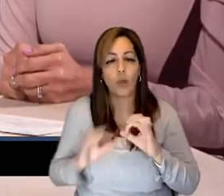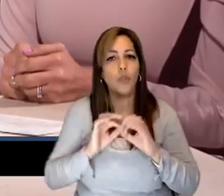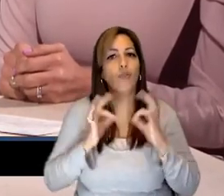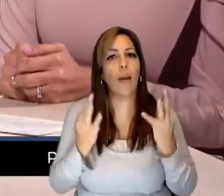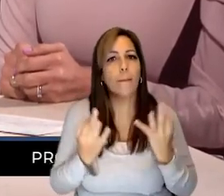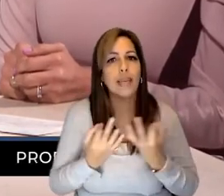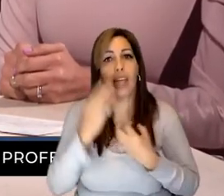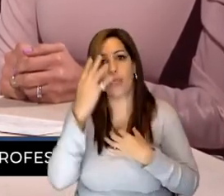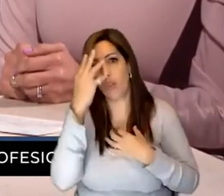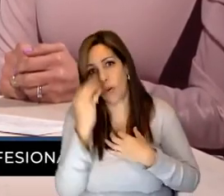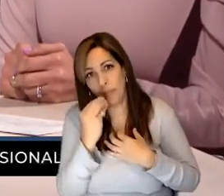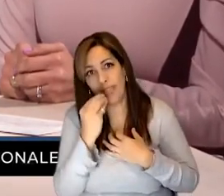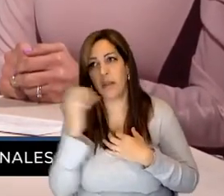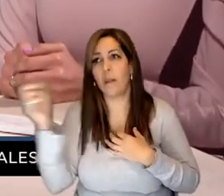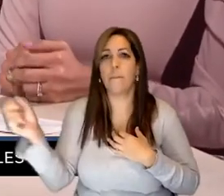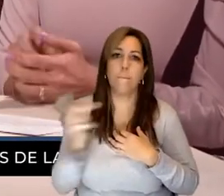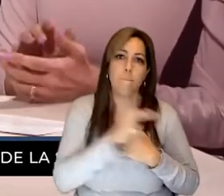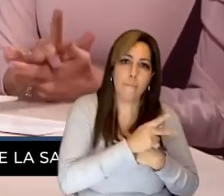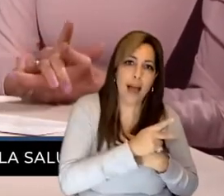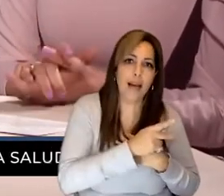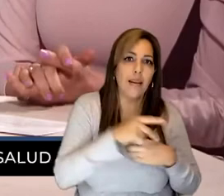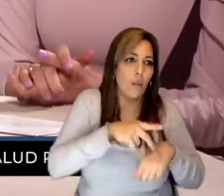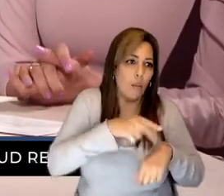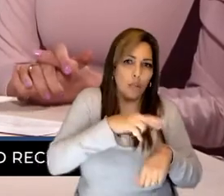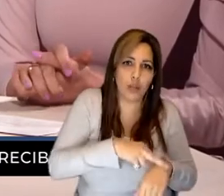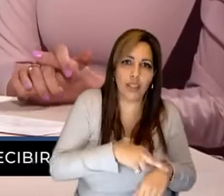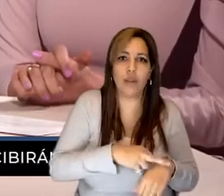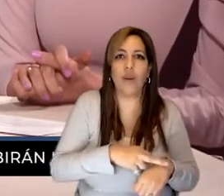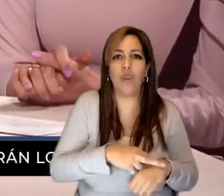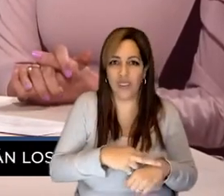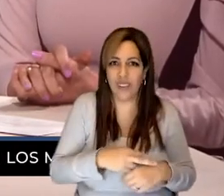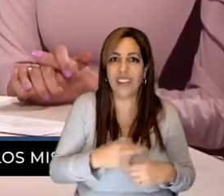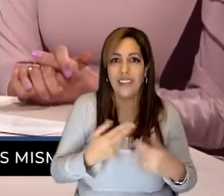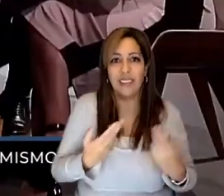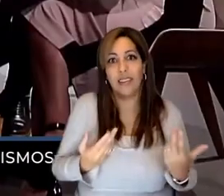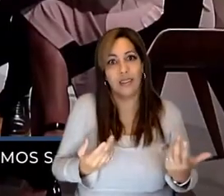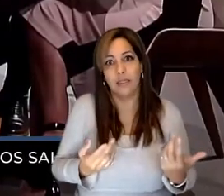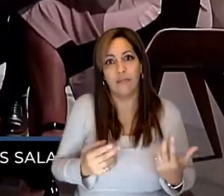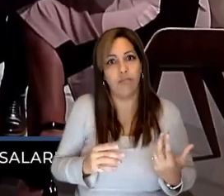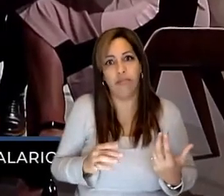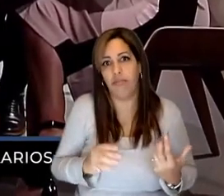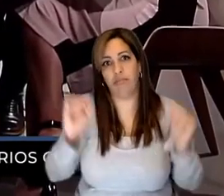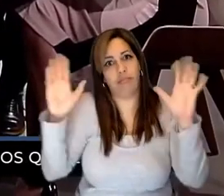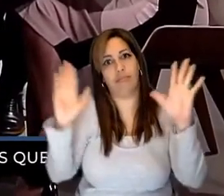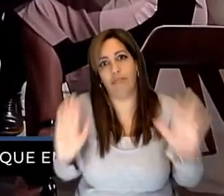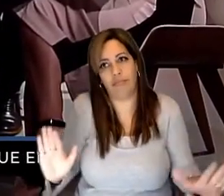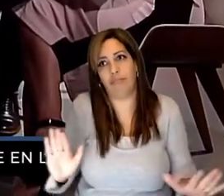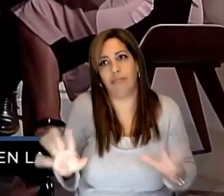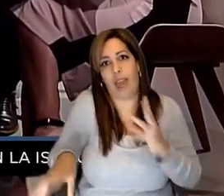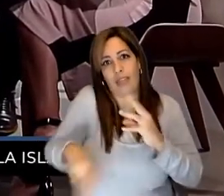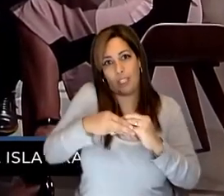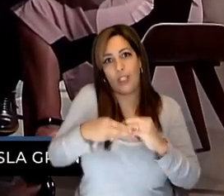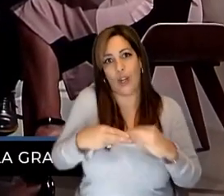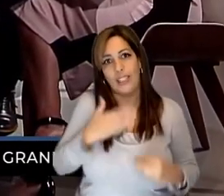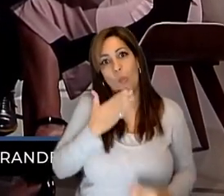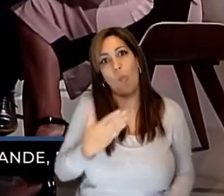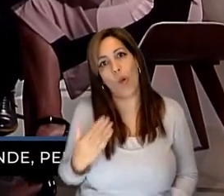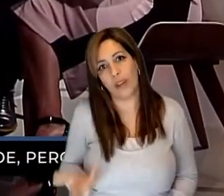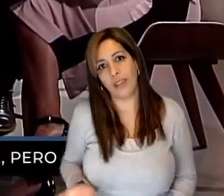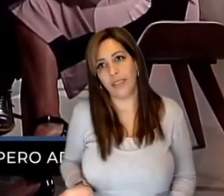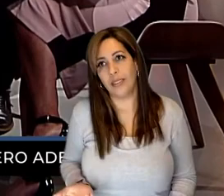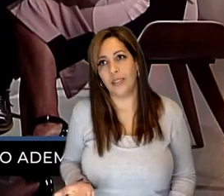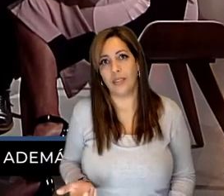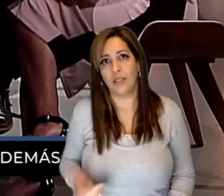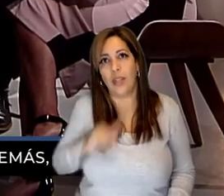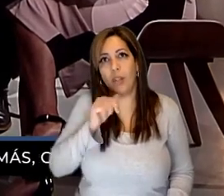ir con su familia, pernoctar, regresar a su hogar acá en la Isla Grande, eso definitivamente va a ser algo adicional para ellos. Qué